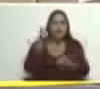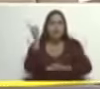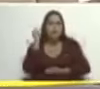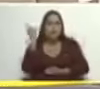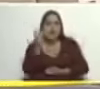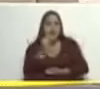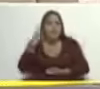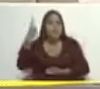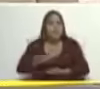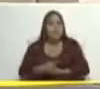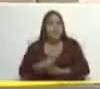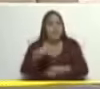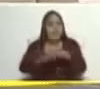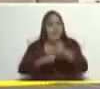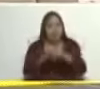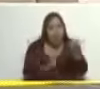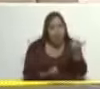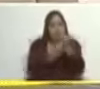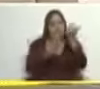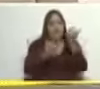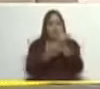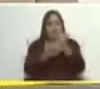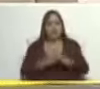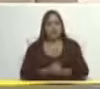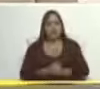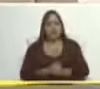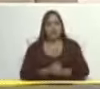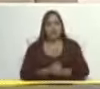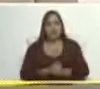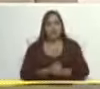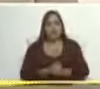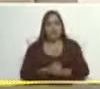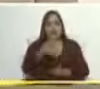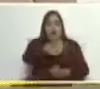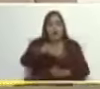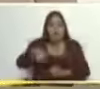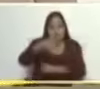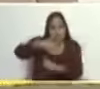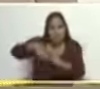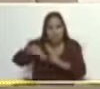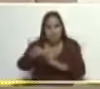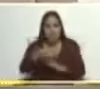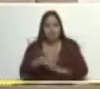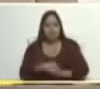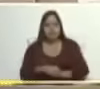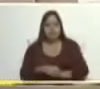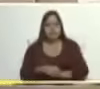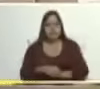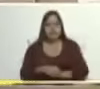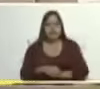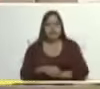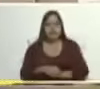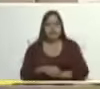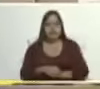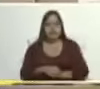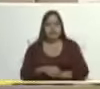debemos ser solidarios con los que nos rodean.